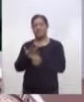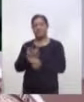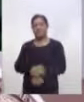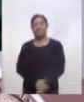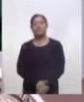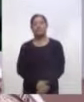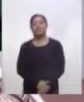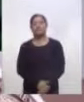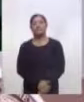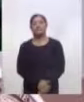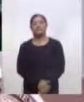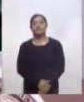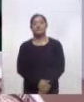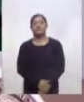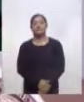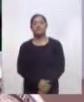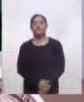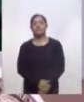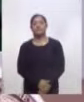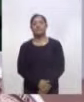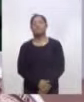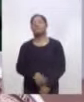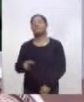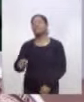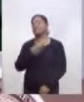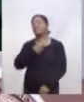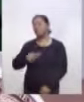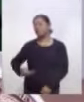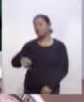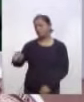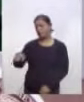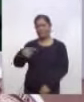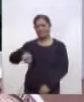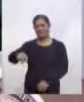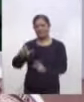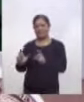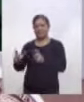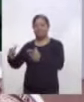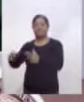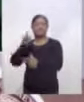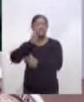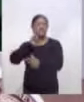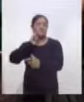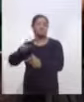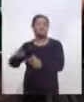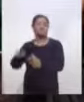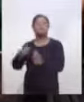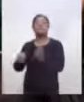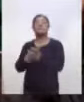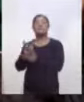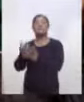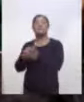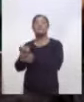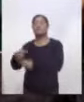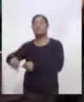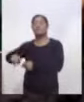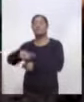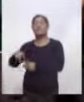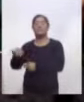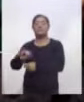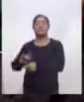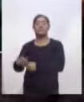El presidente Andrés Manuel López Obrador descalificó que un movimiento como el de las mujeres que surgió de la izquierda sea enarbolado por